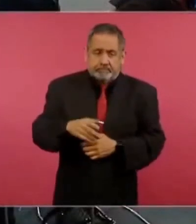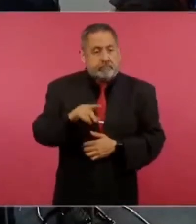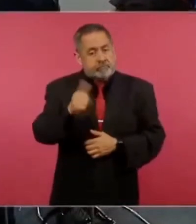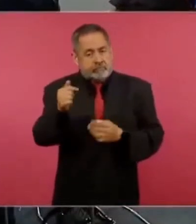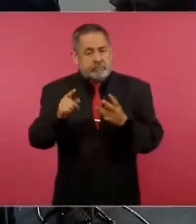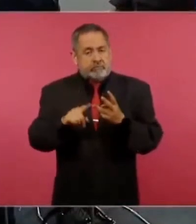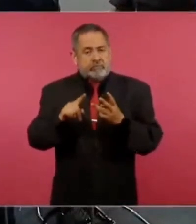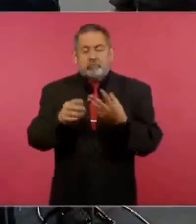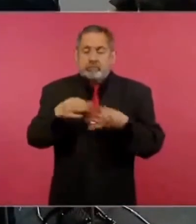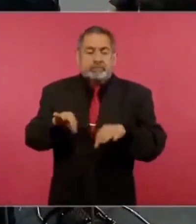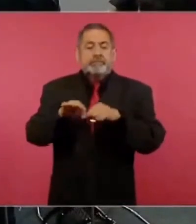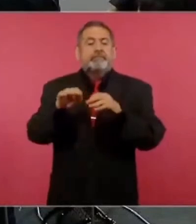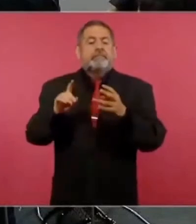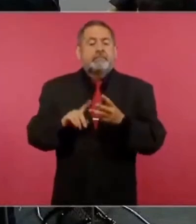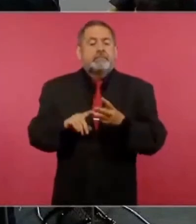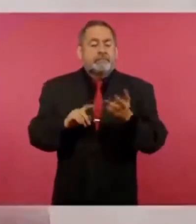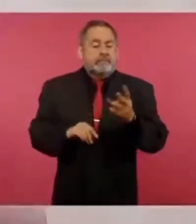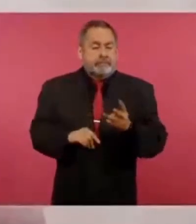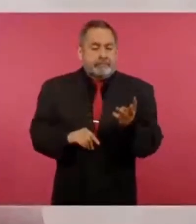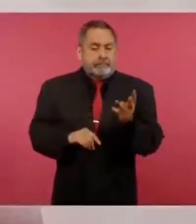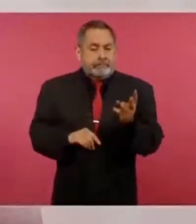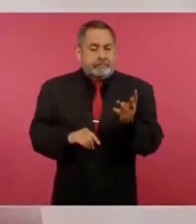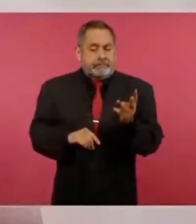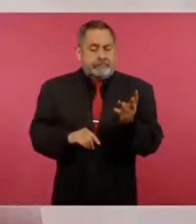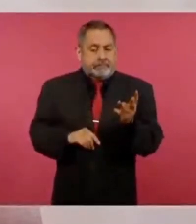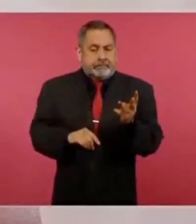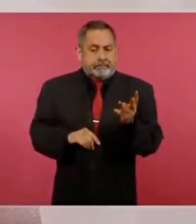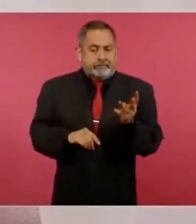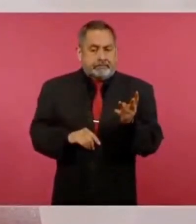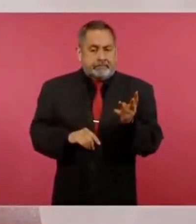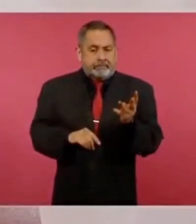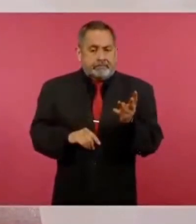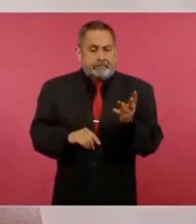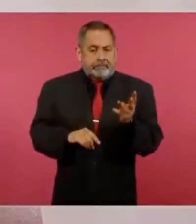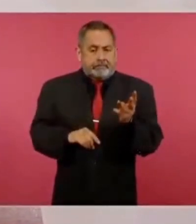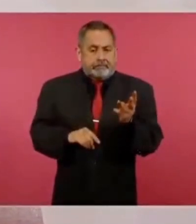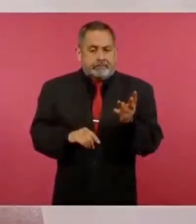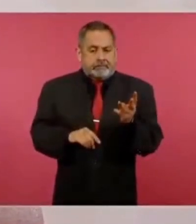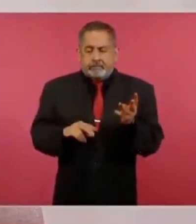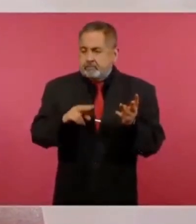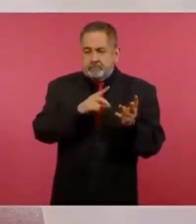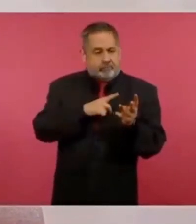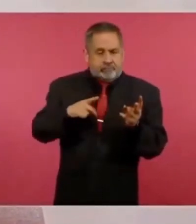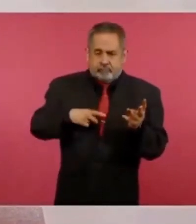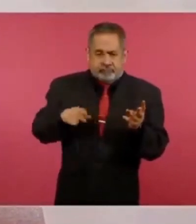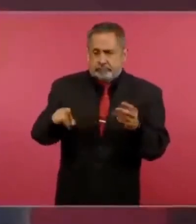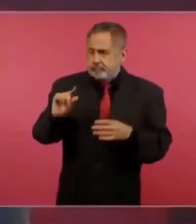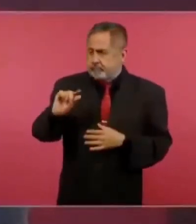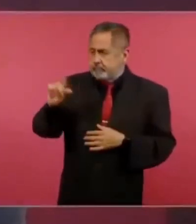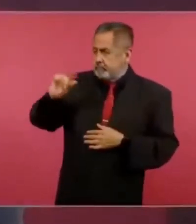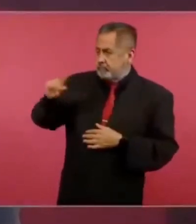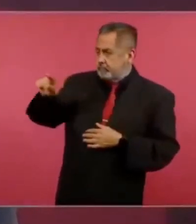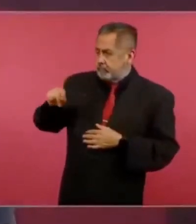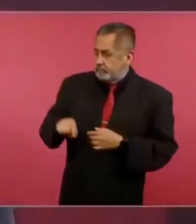importante es no permitir que se asocie la autoridad